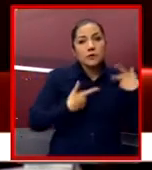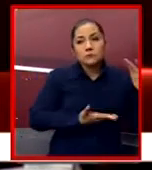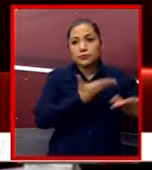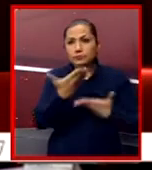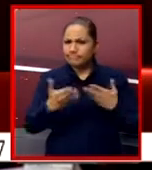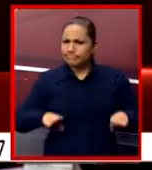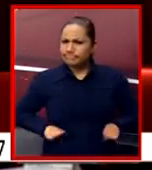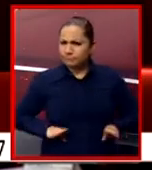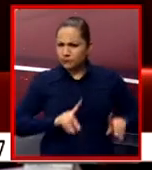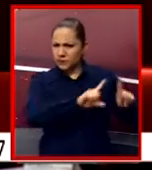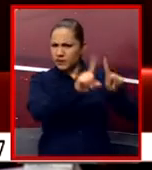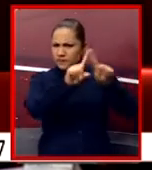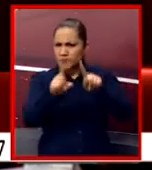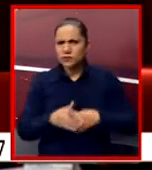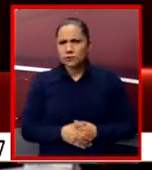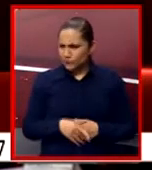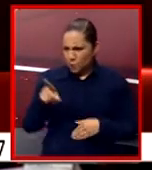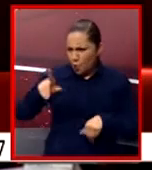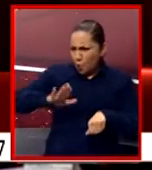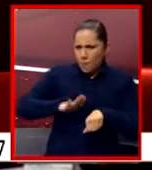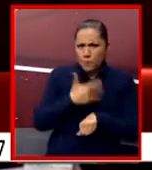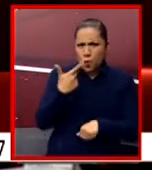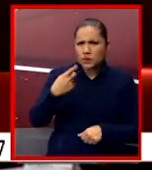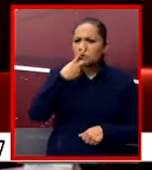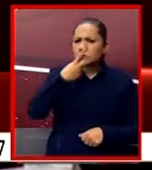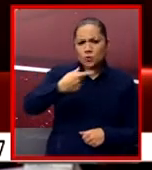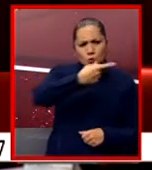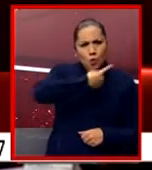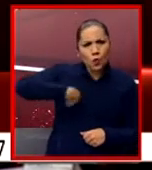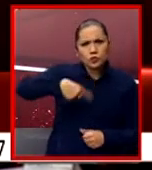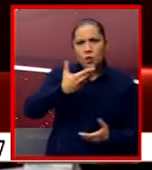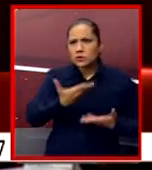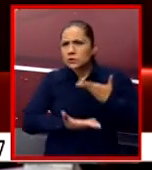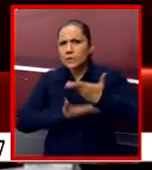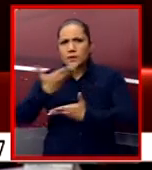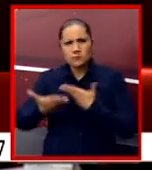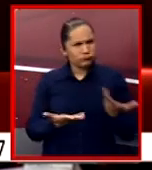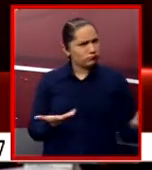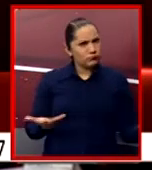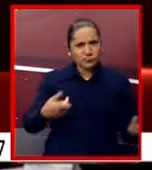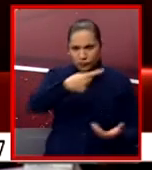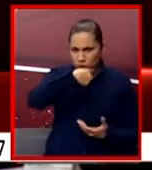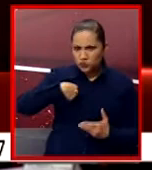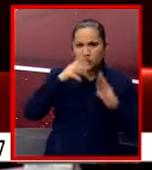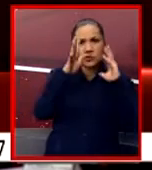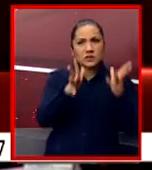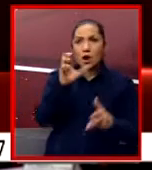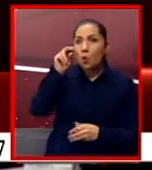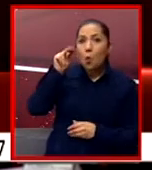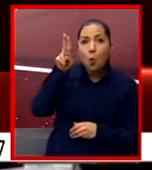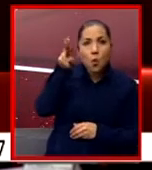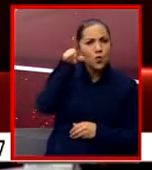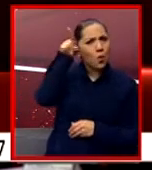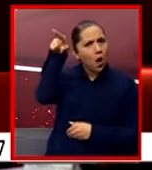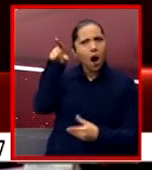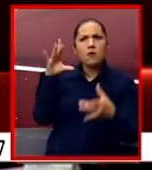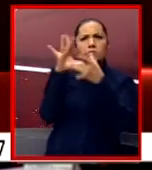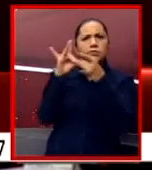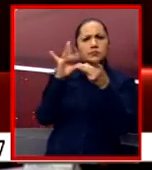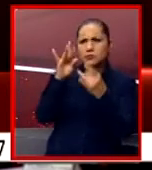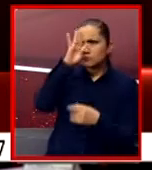acusa de servilismo cuando vamos en contra públicamente en Naciones Unidas de la posición de los Estados